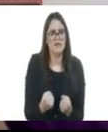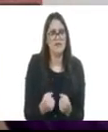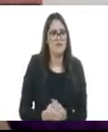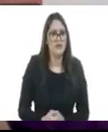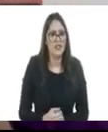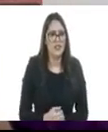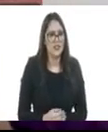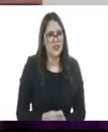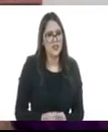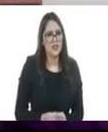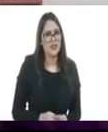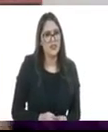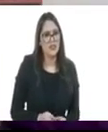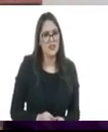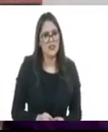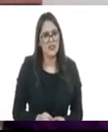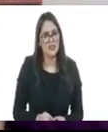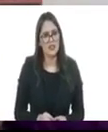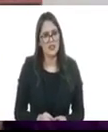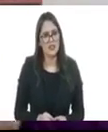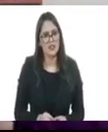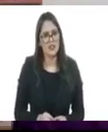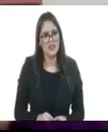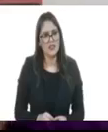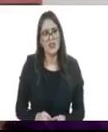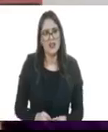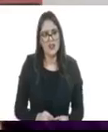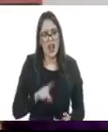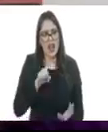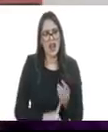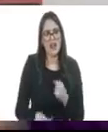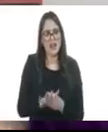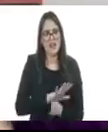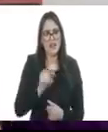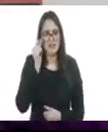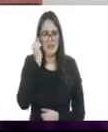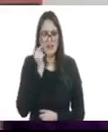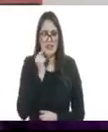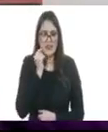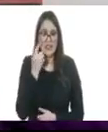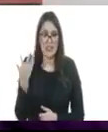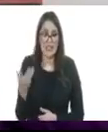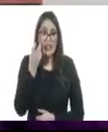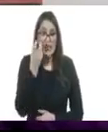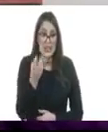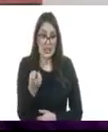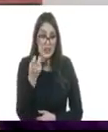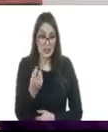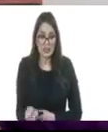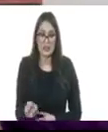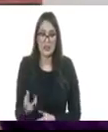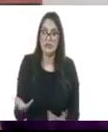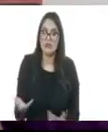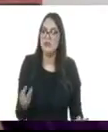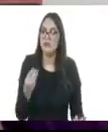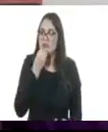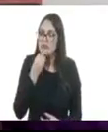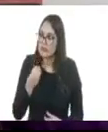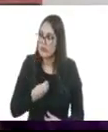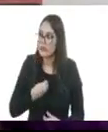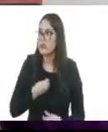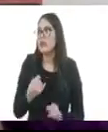las tierras del estado de Guerrero. Y eso obliga a que uno